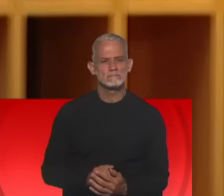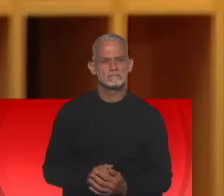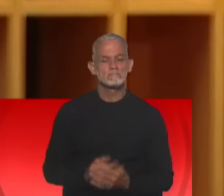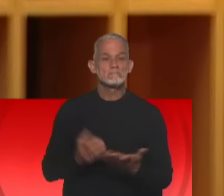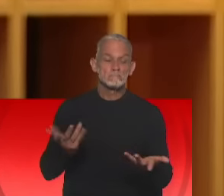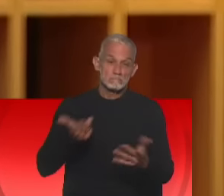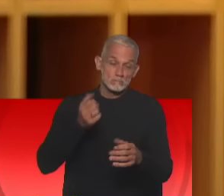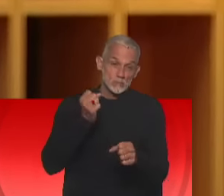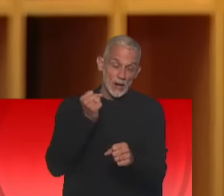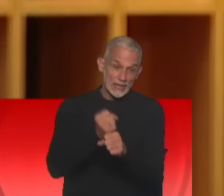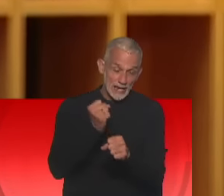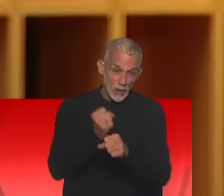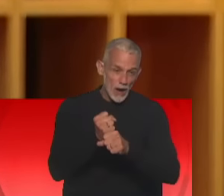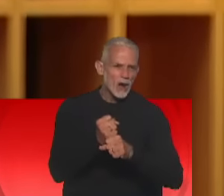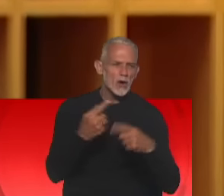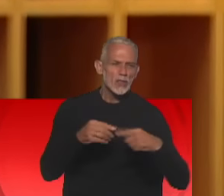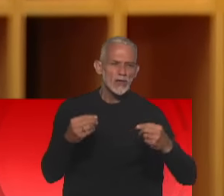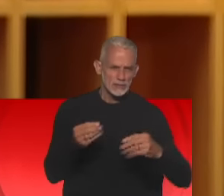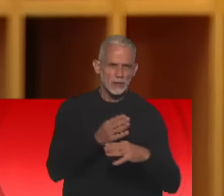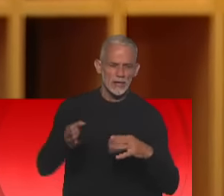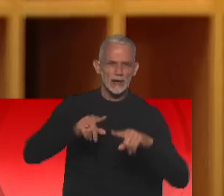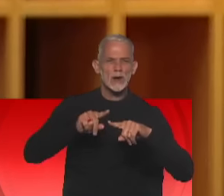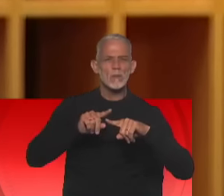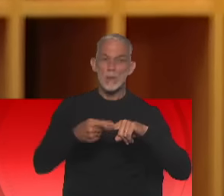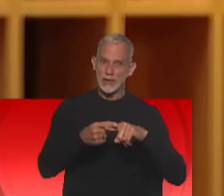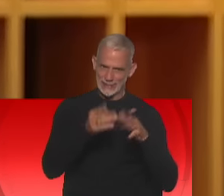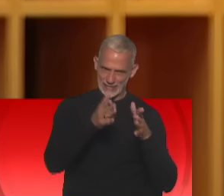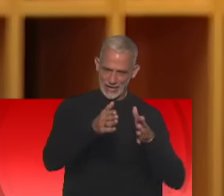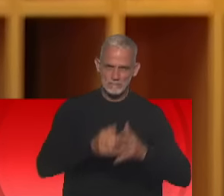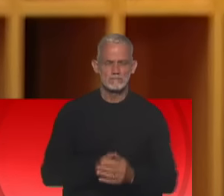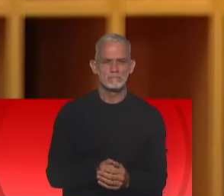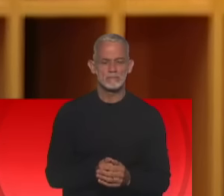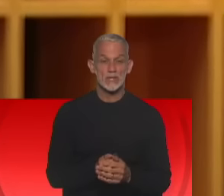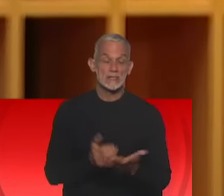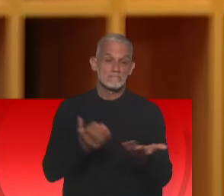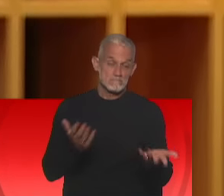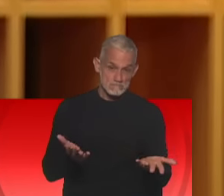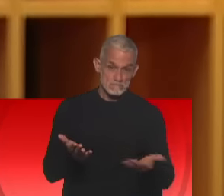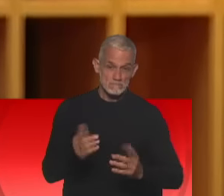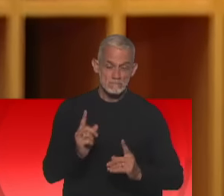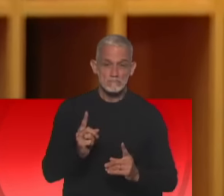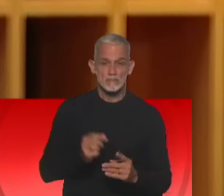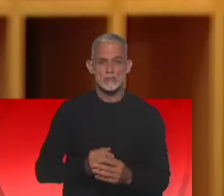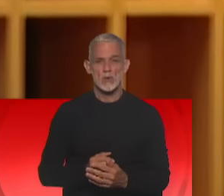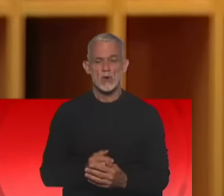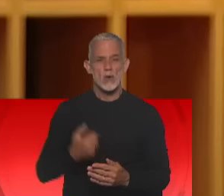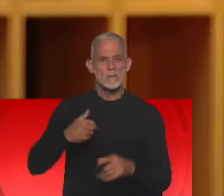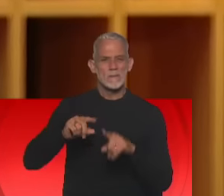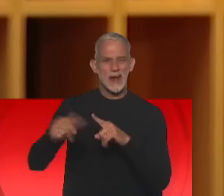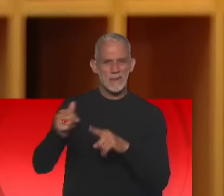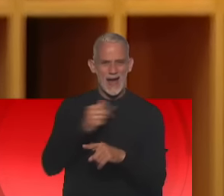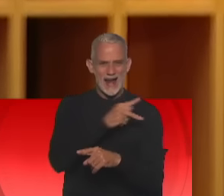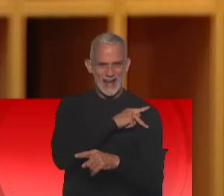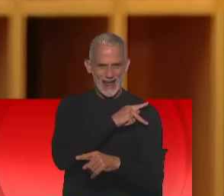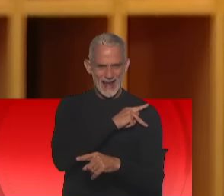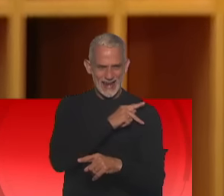el trabajo en la arena política. De hecho, mi hermana,